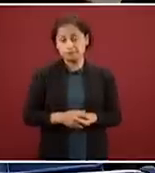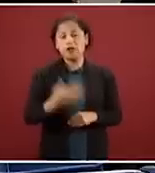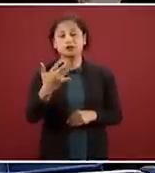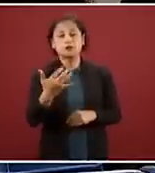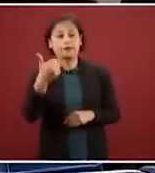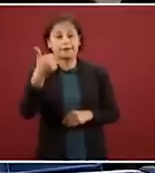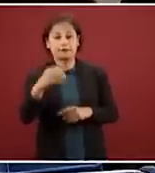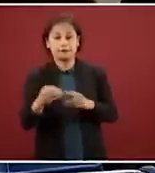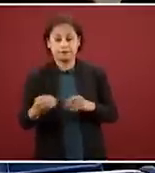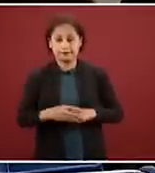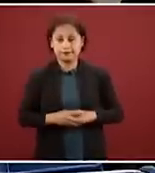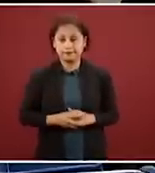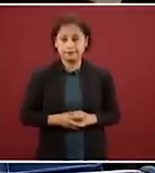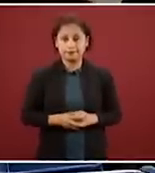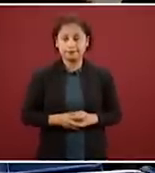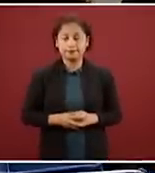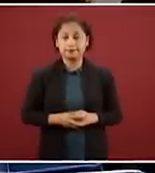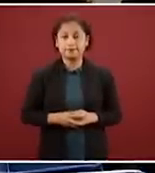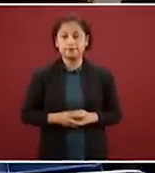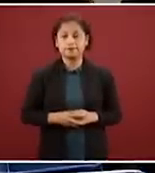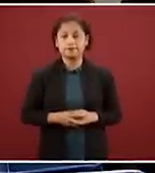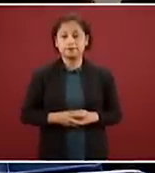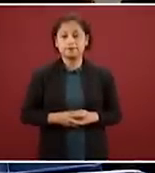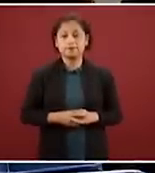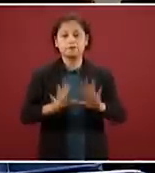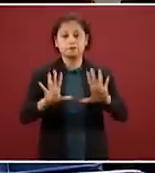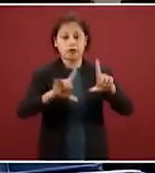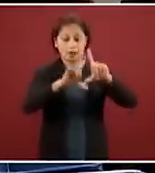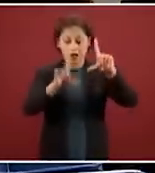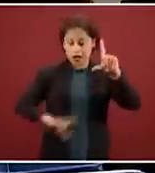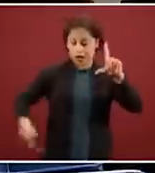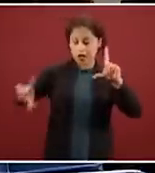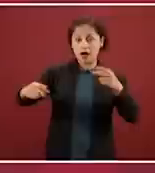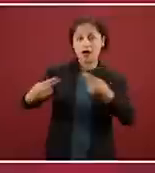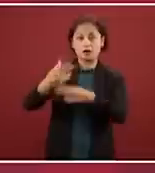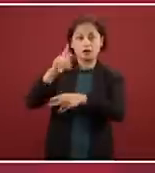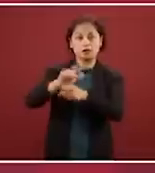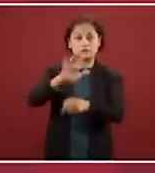56 centavos. Y nacional,